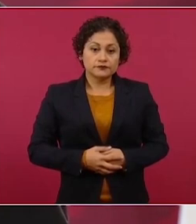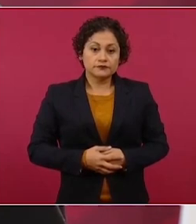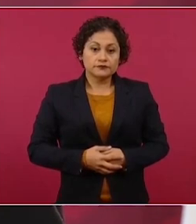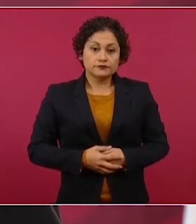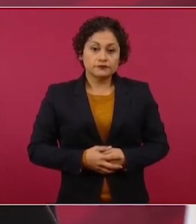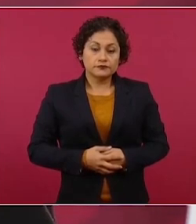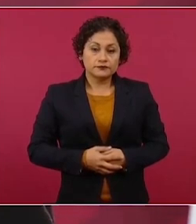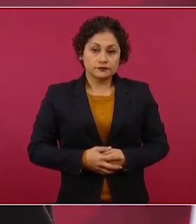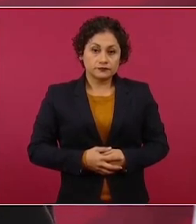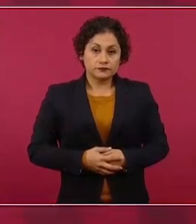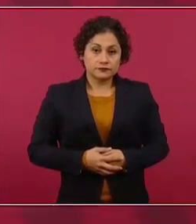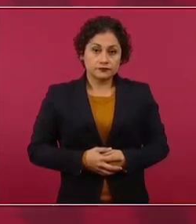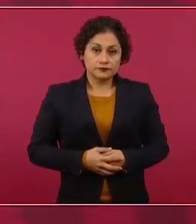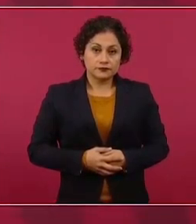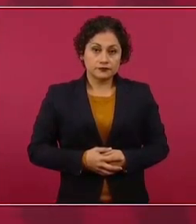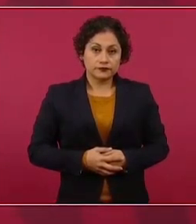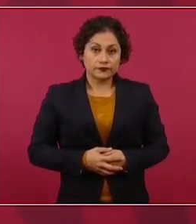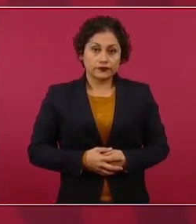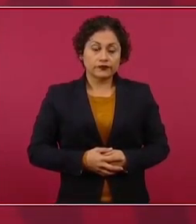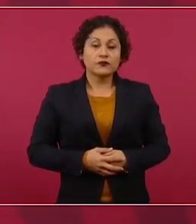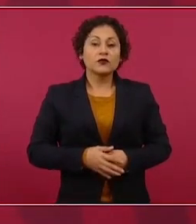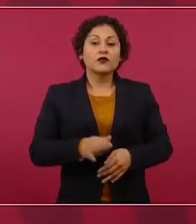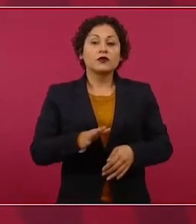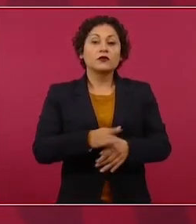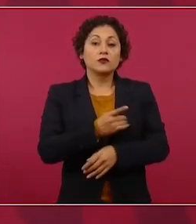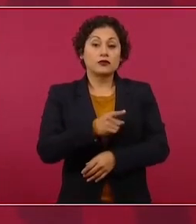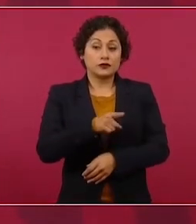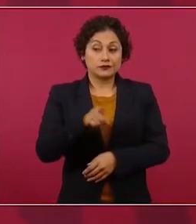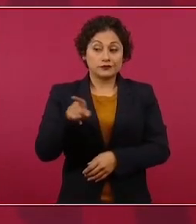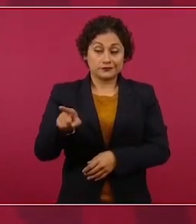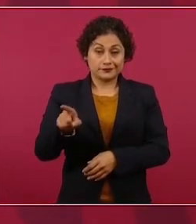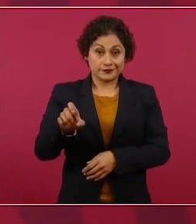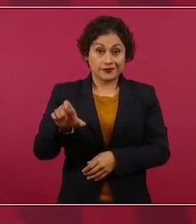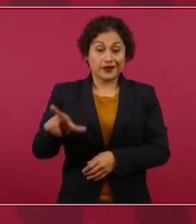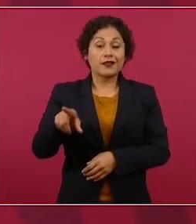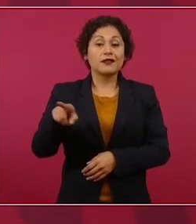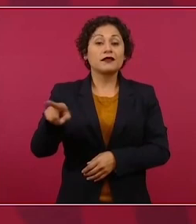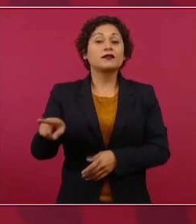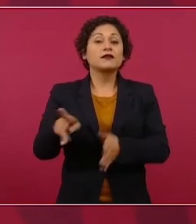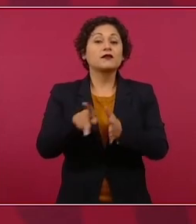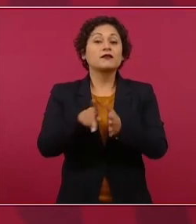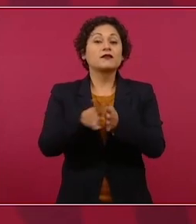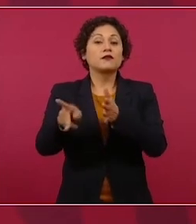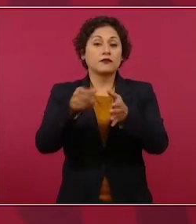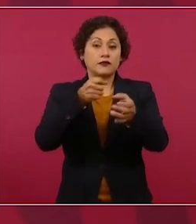es un periodista, un ser humano,